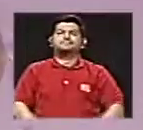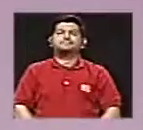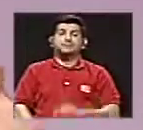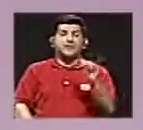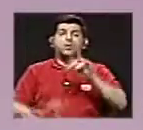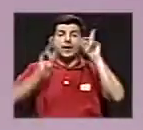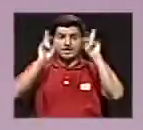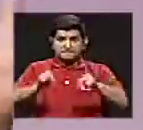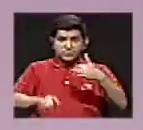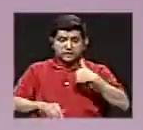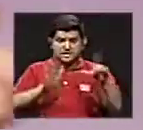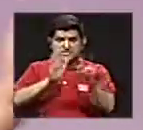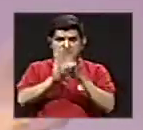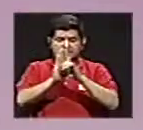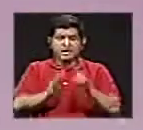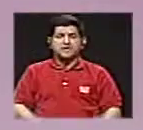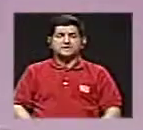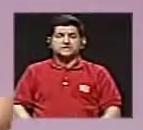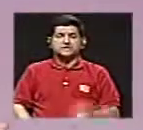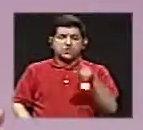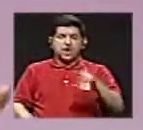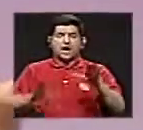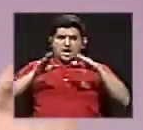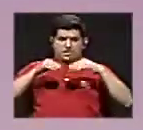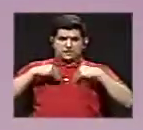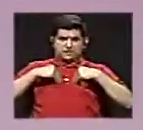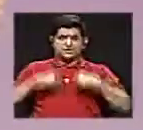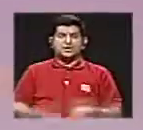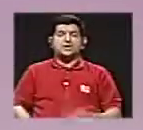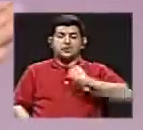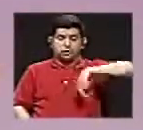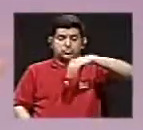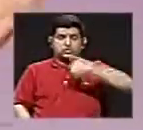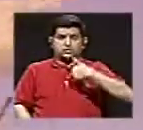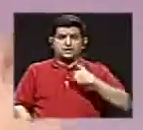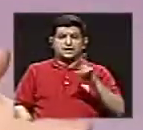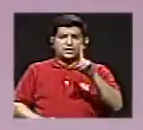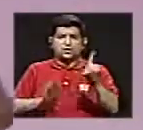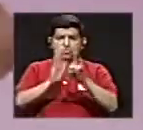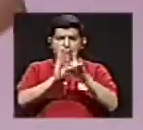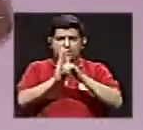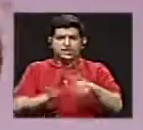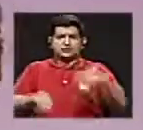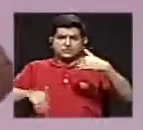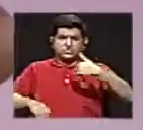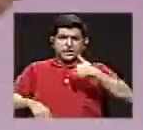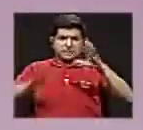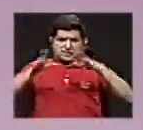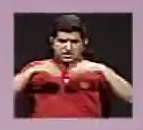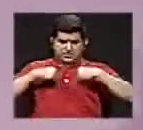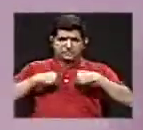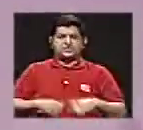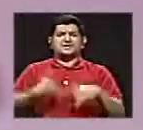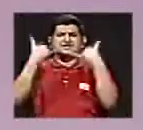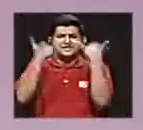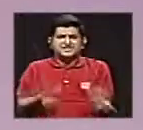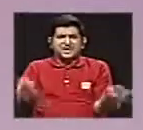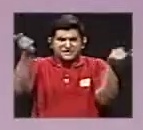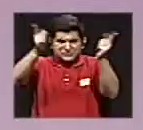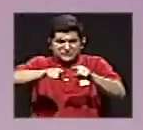había gente que tenía el derecho de posesión, como lo teníamos nosotros, que teníamos un derecho de posesión que se había venido dando desde